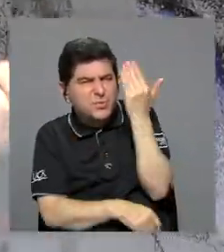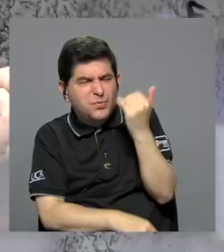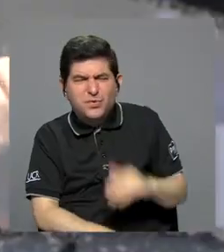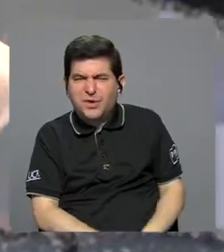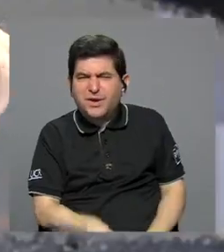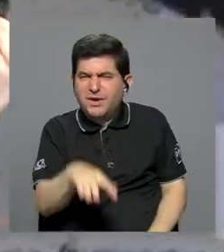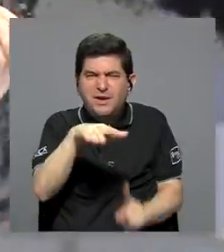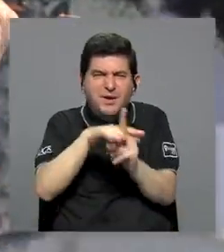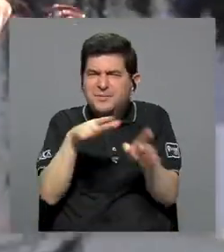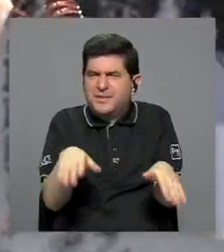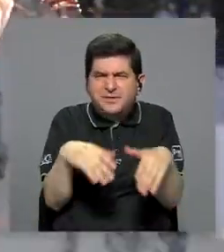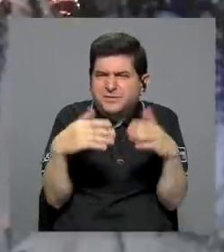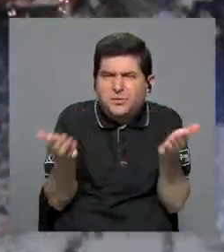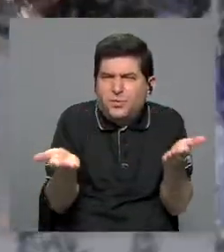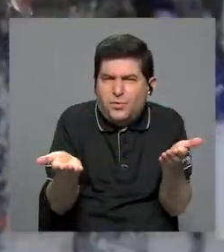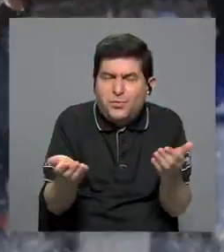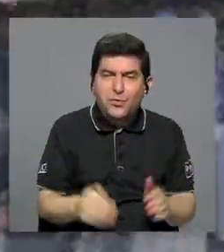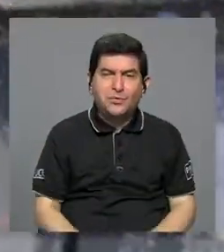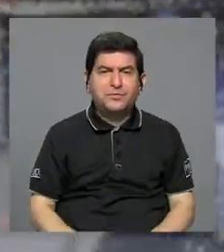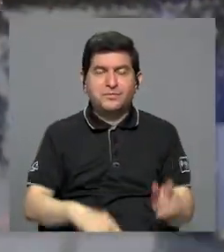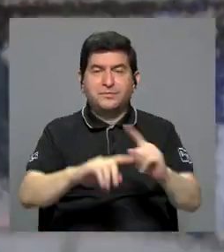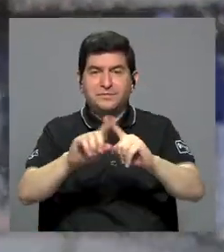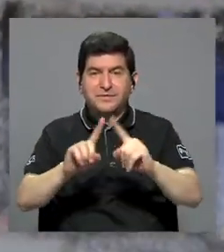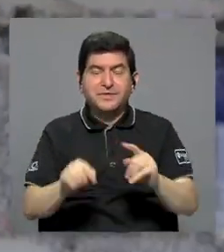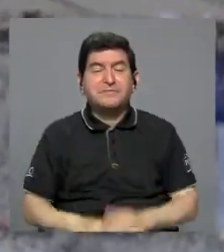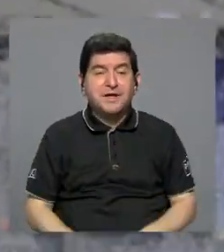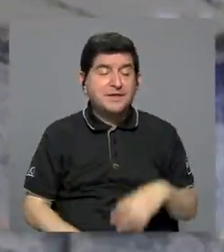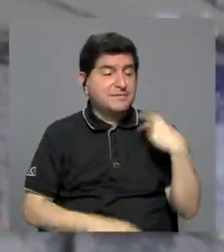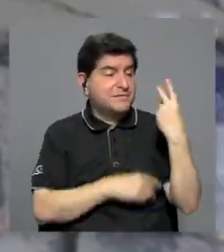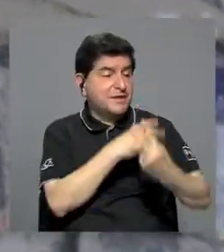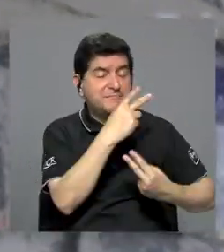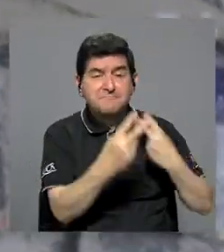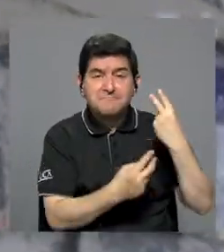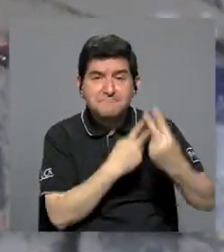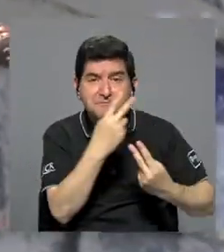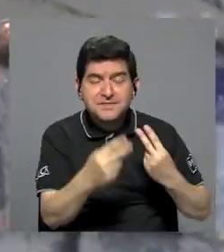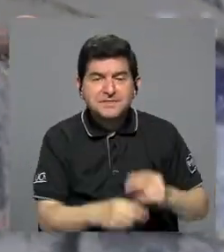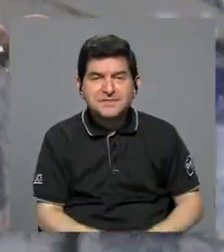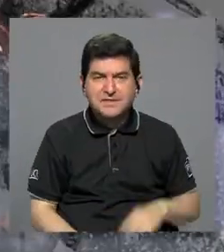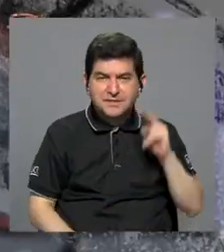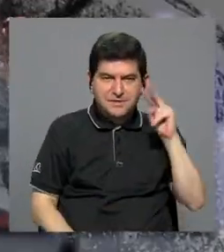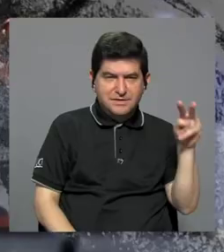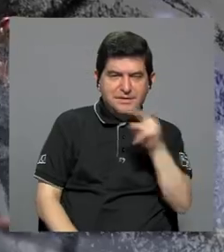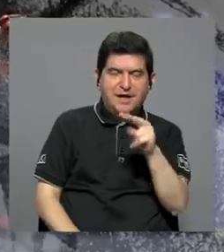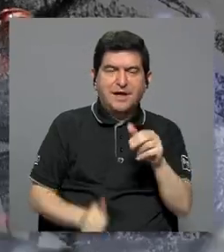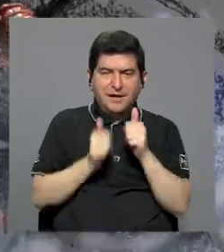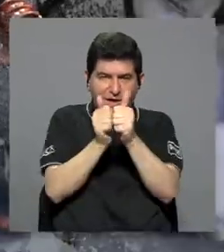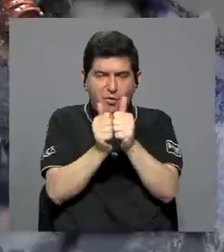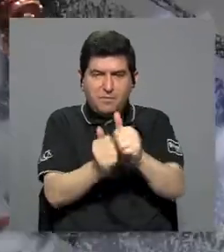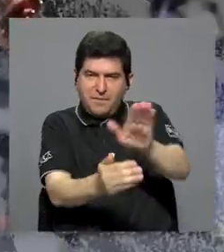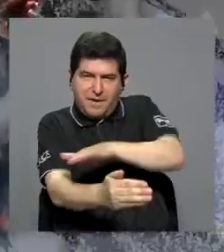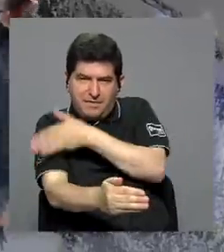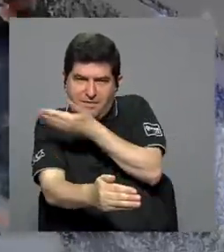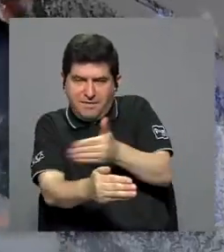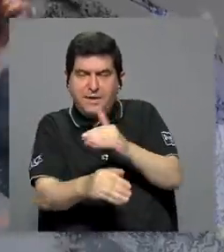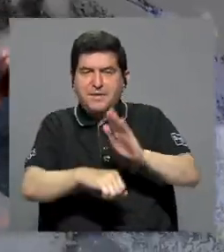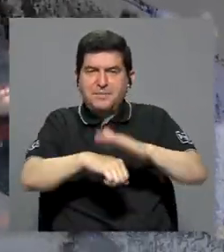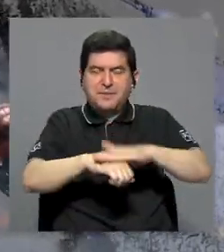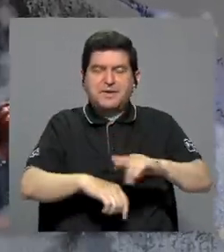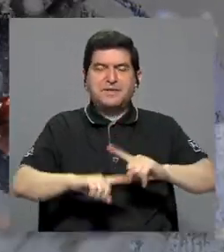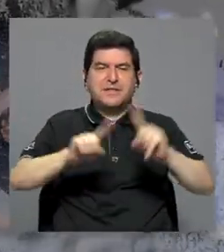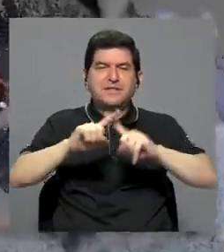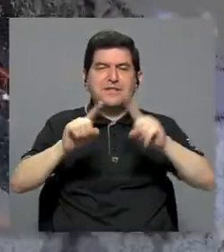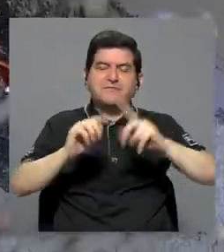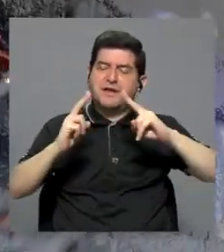sale cómo? Entonces hay una serie de, hay un viaje visual que acompaña el viaje musical que permite una lectura